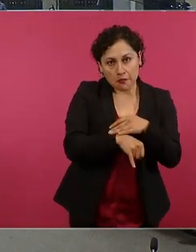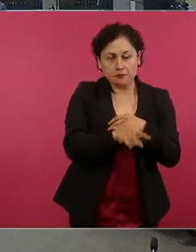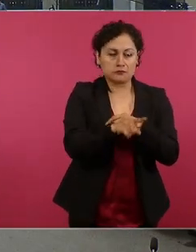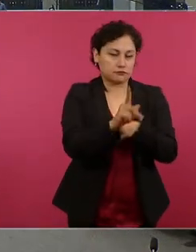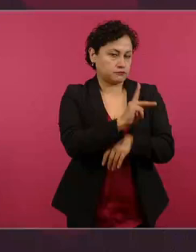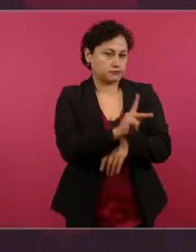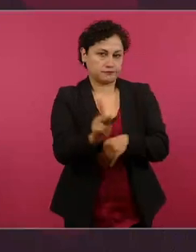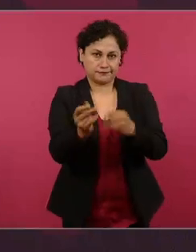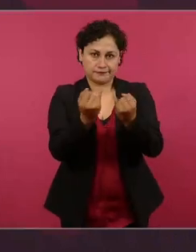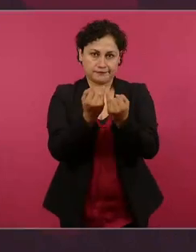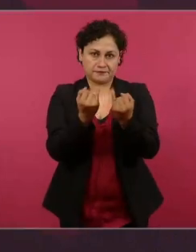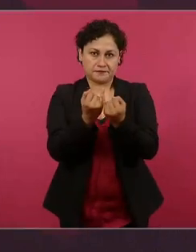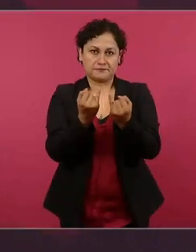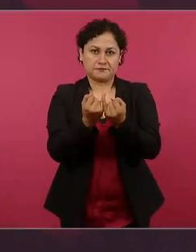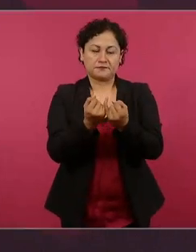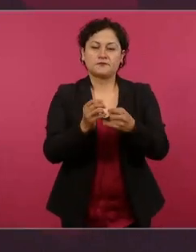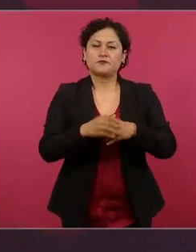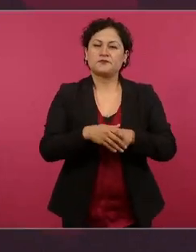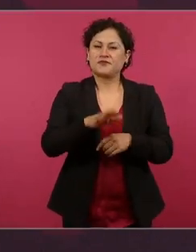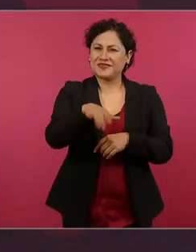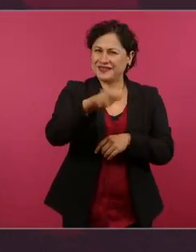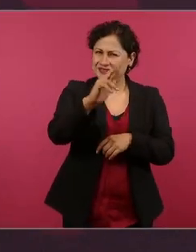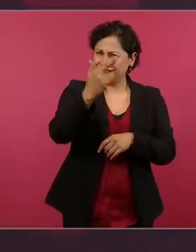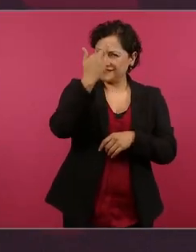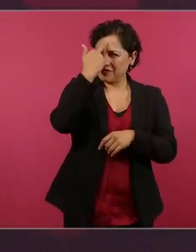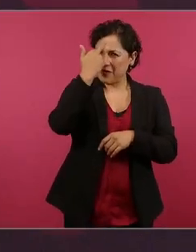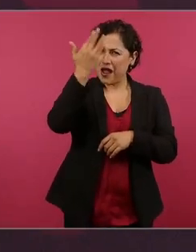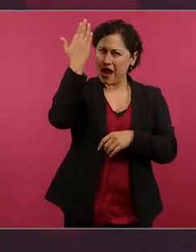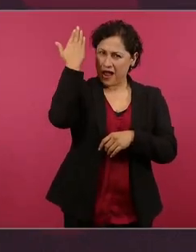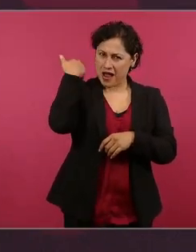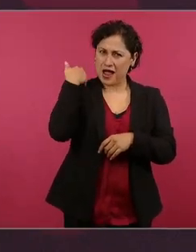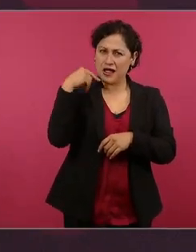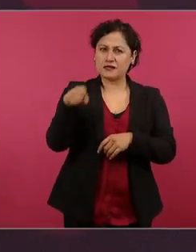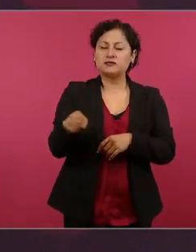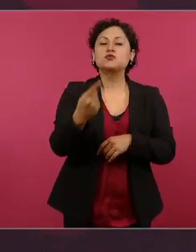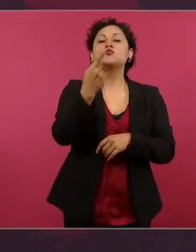cómo se llama este señor, que fue procurador?